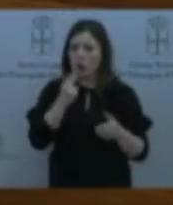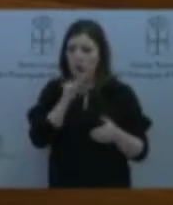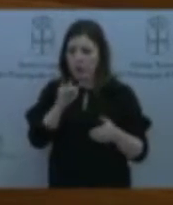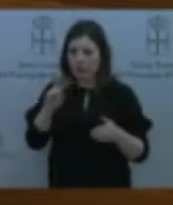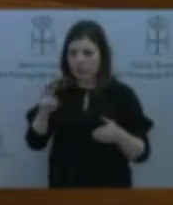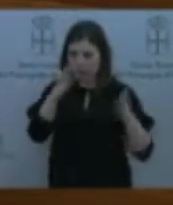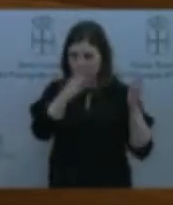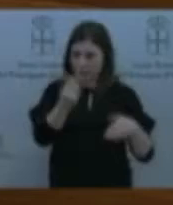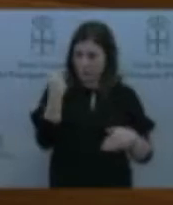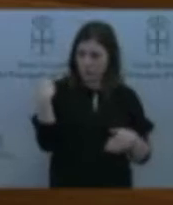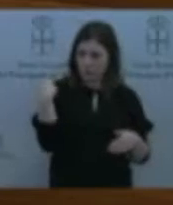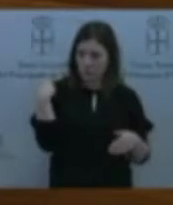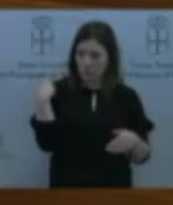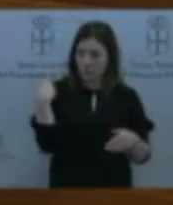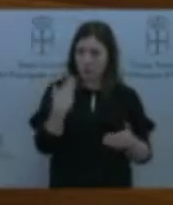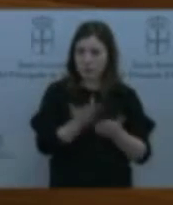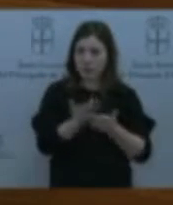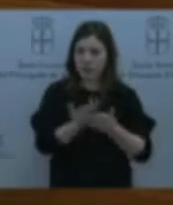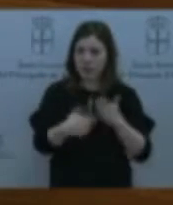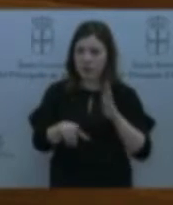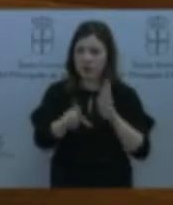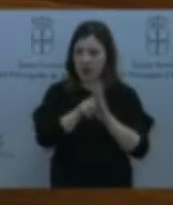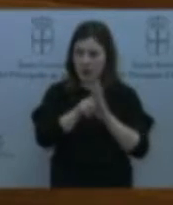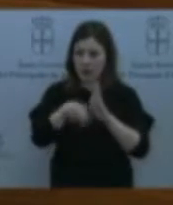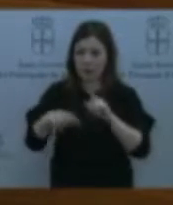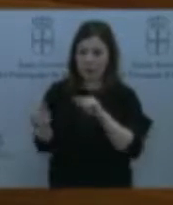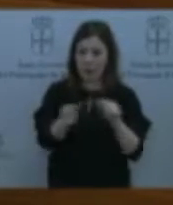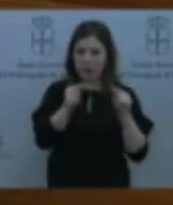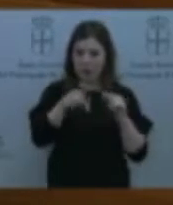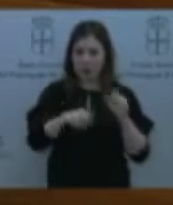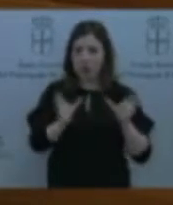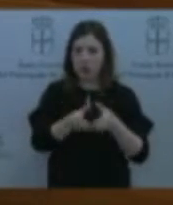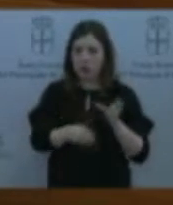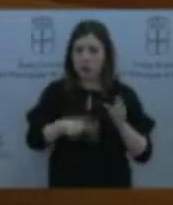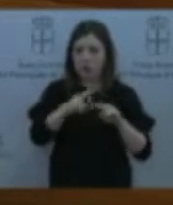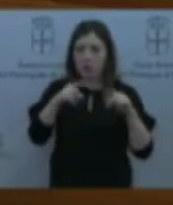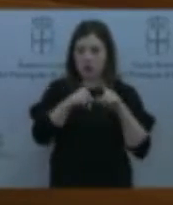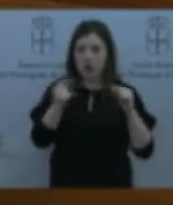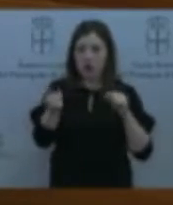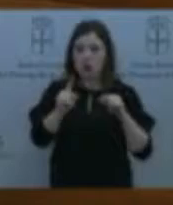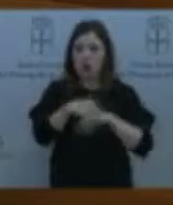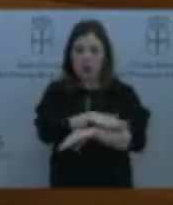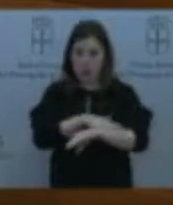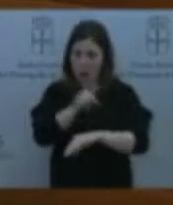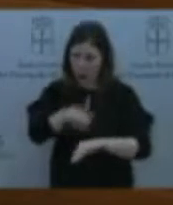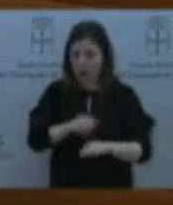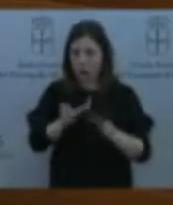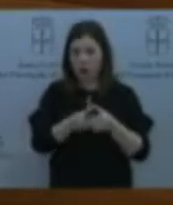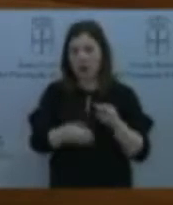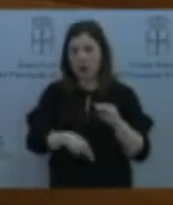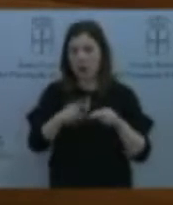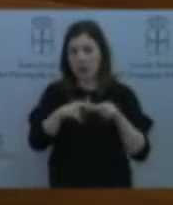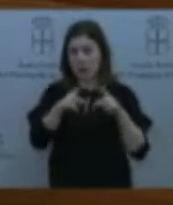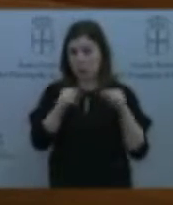de ley que se debate en esta Junta General del Principado, no con el Gobierno, sino en esta Junta General del Principado. Usted me está hablando de no sé cuántos compromisos de